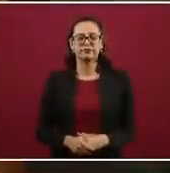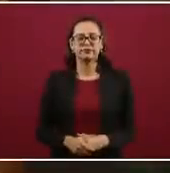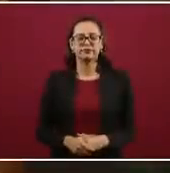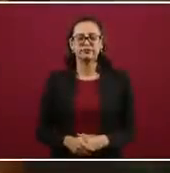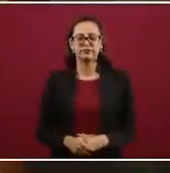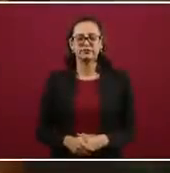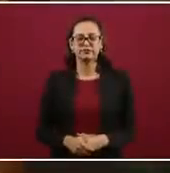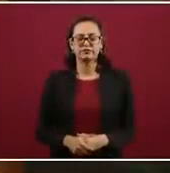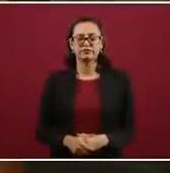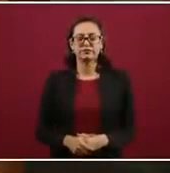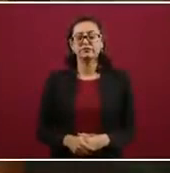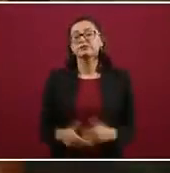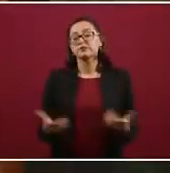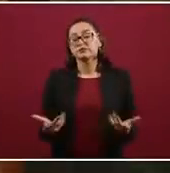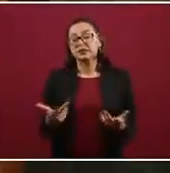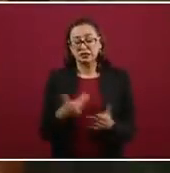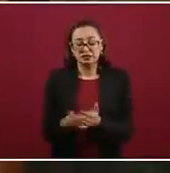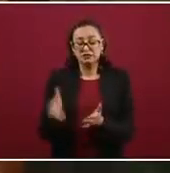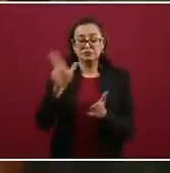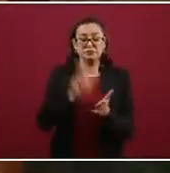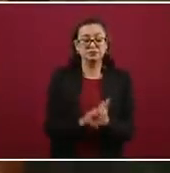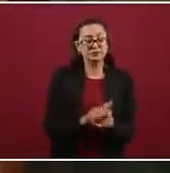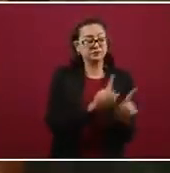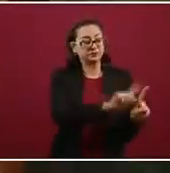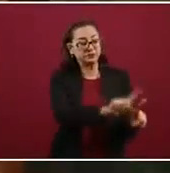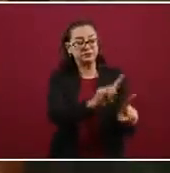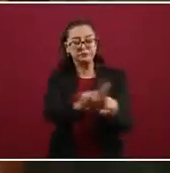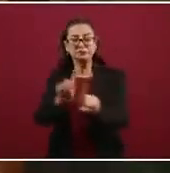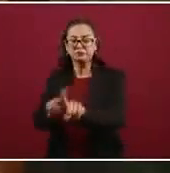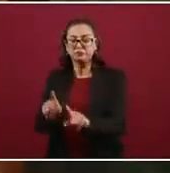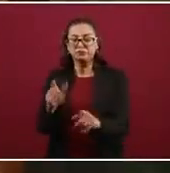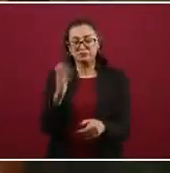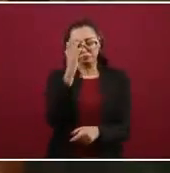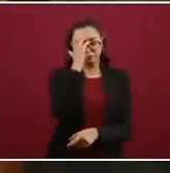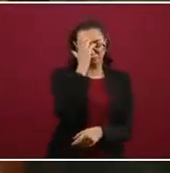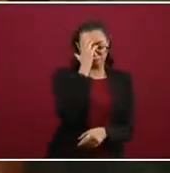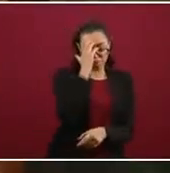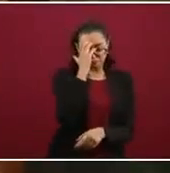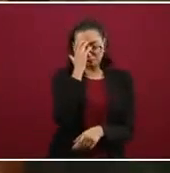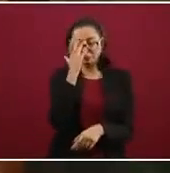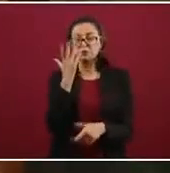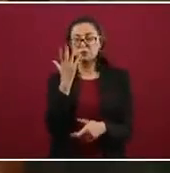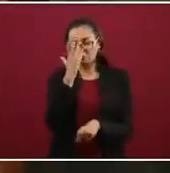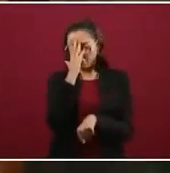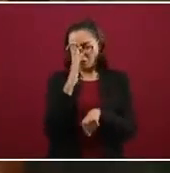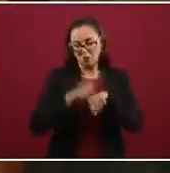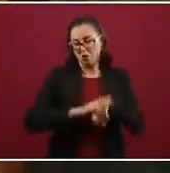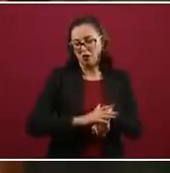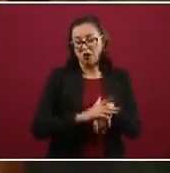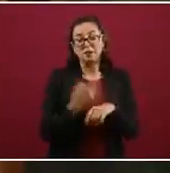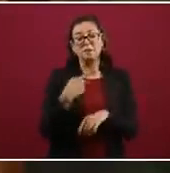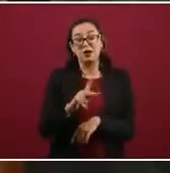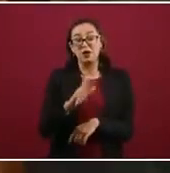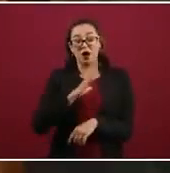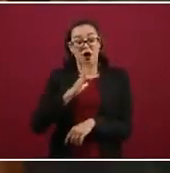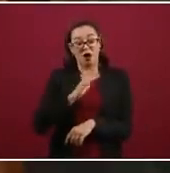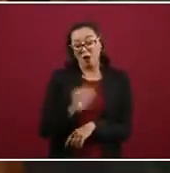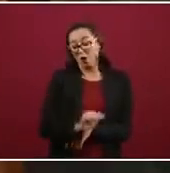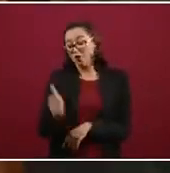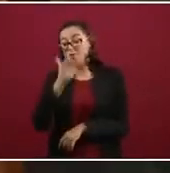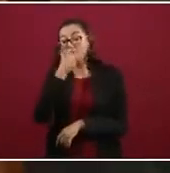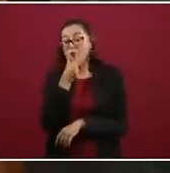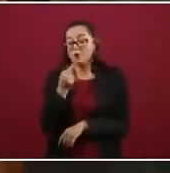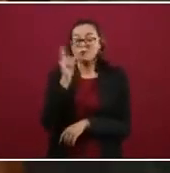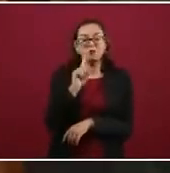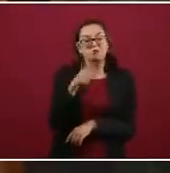Además de los héroes ya conocidos y que pasaron a la historia, existieron miles de mujeres y hombres anónimos, dispuestos